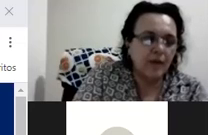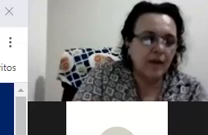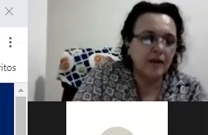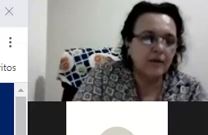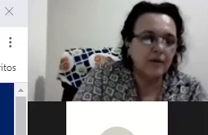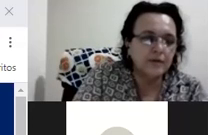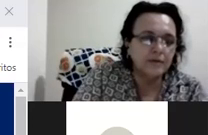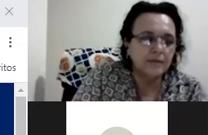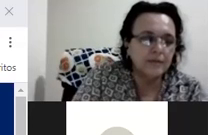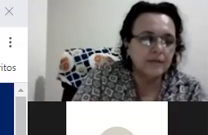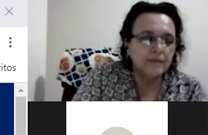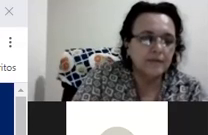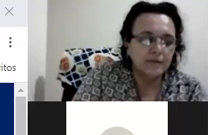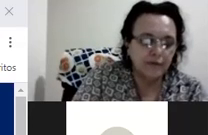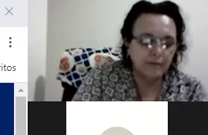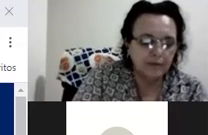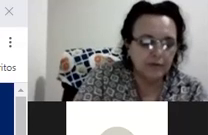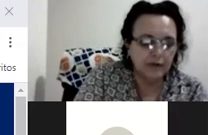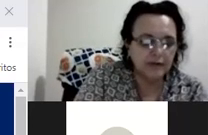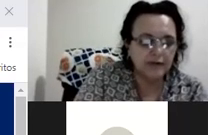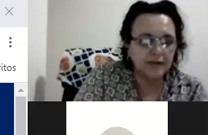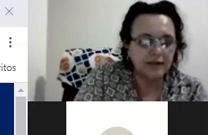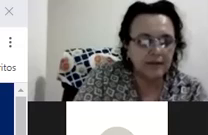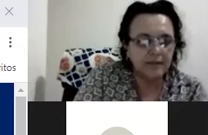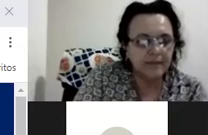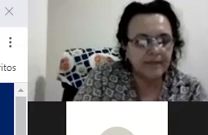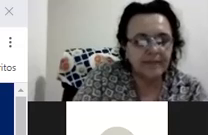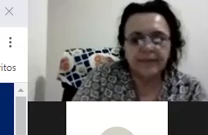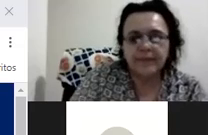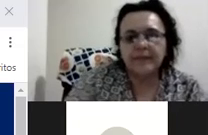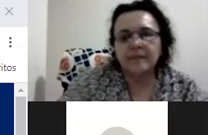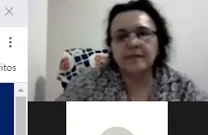a will y el going to? ¿Forma de usarse, etcétera?